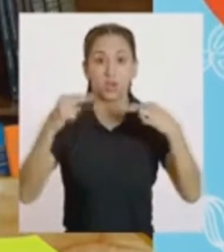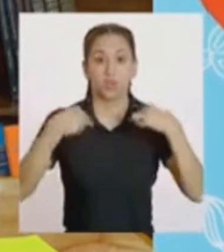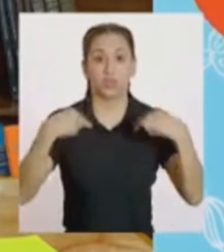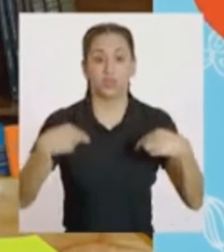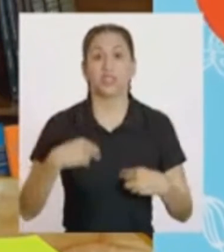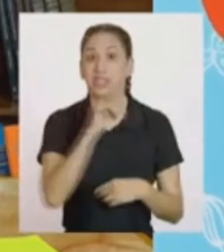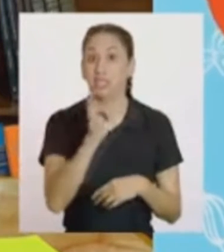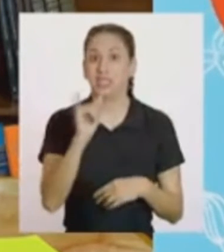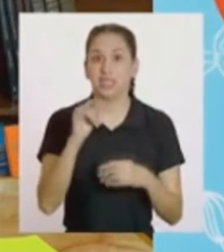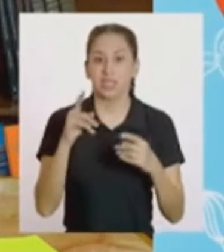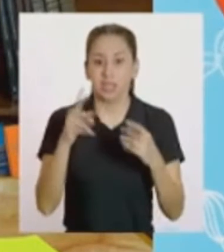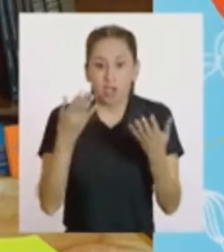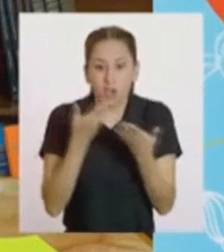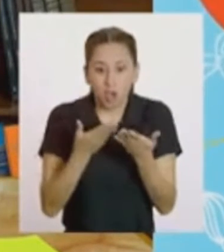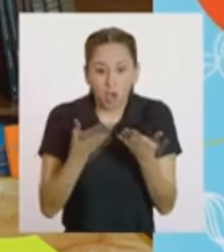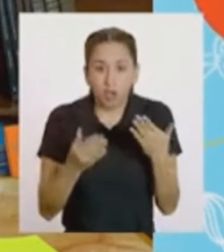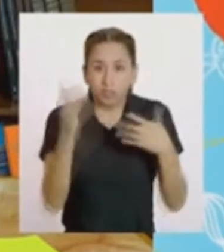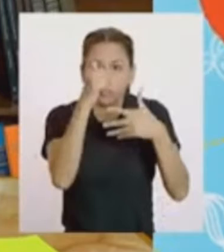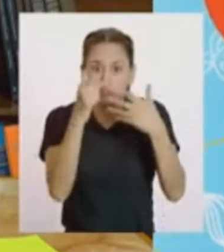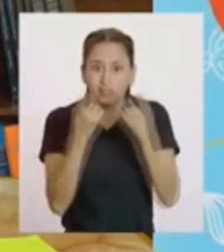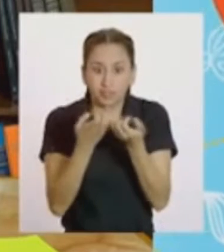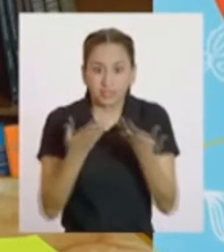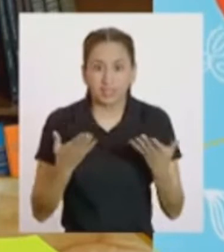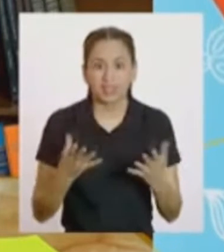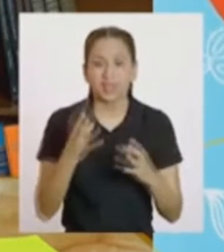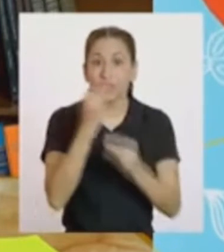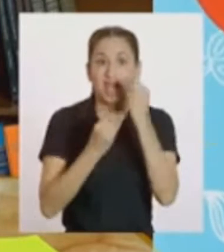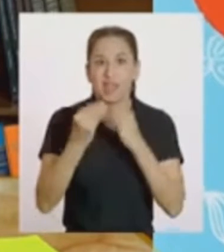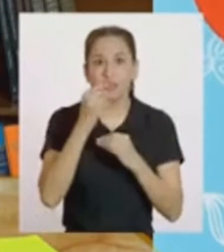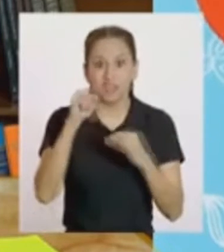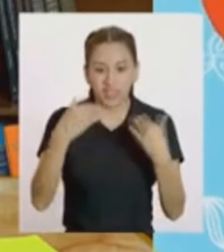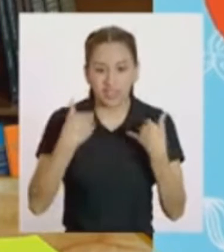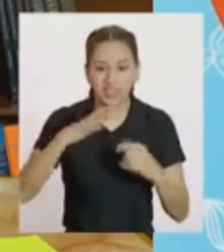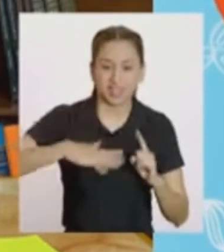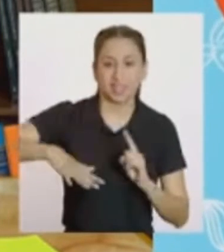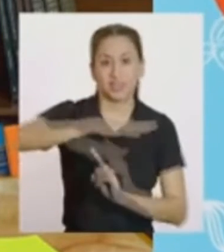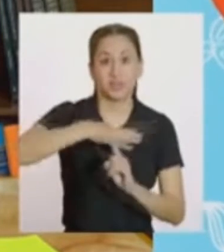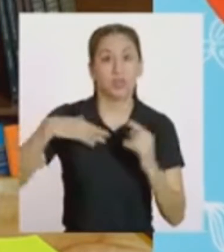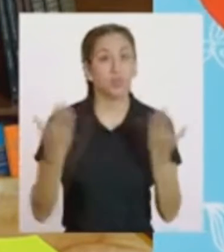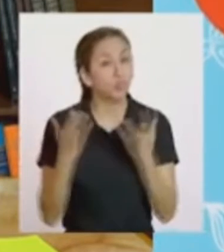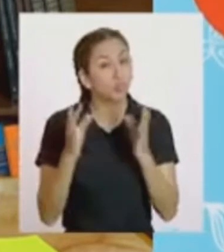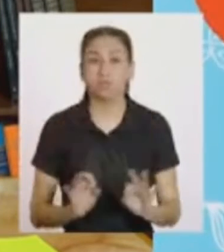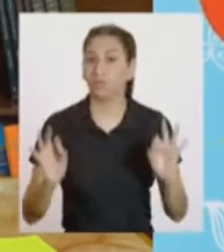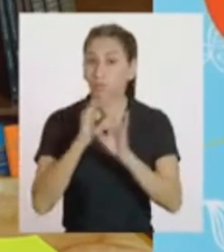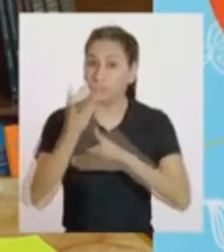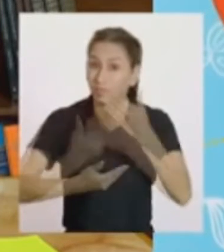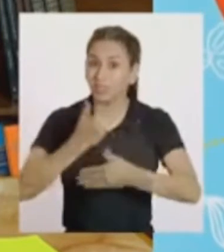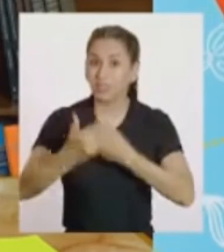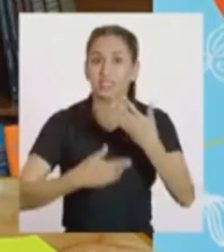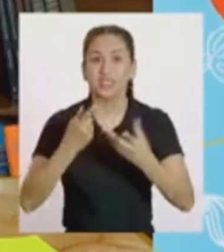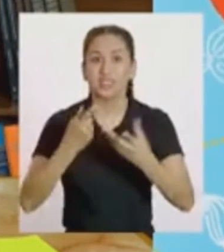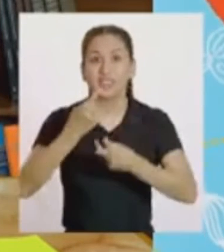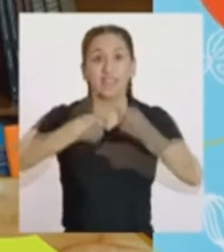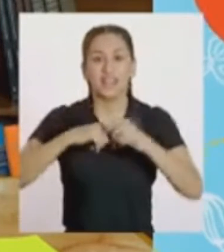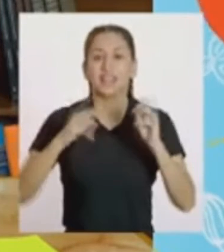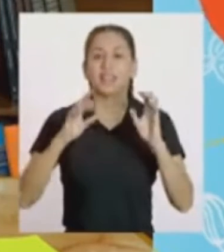valor nutricional y las propiedades de los alimentos que hay en nuestra comunidad. Asimismo, es